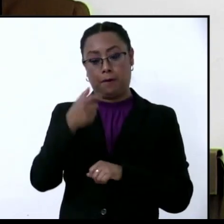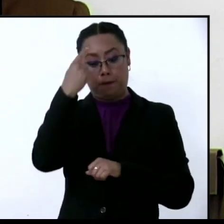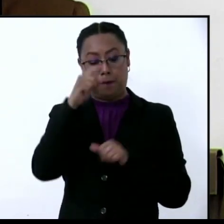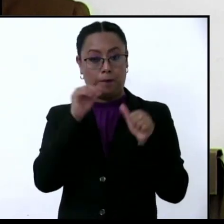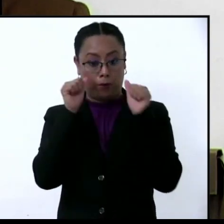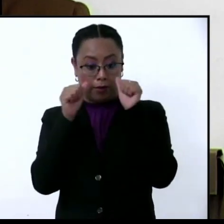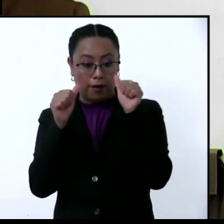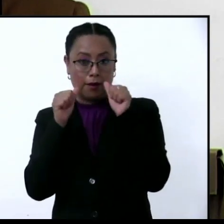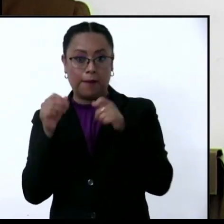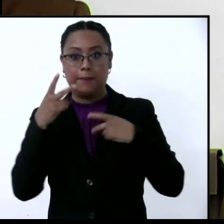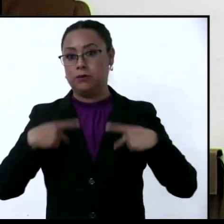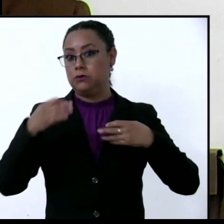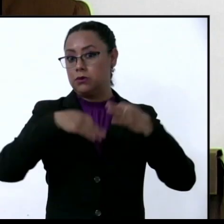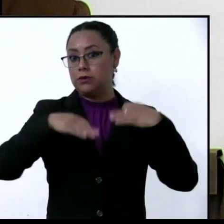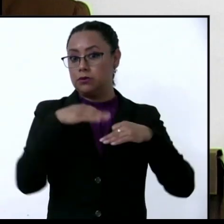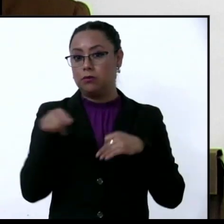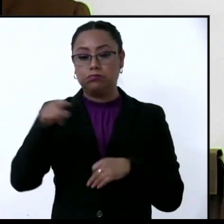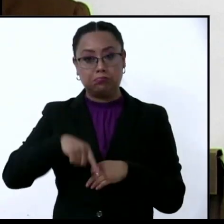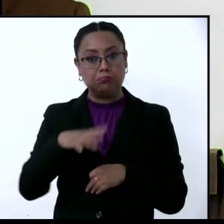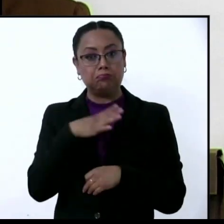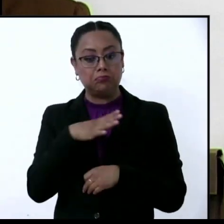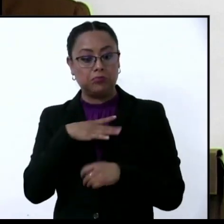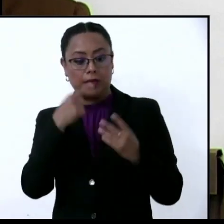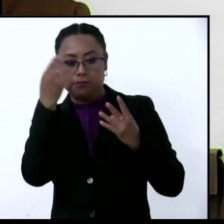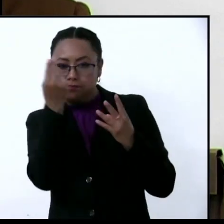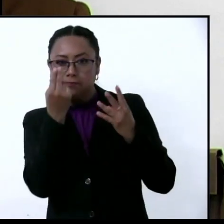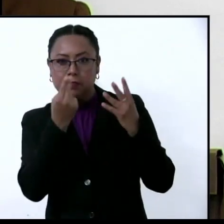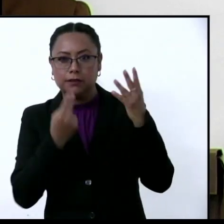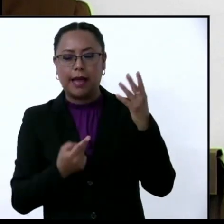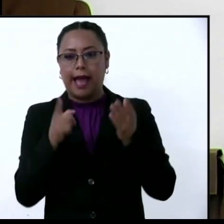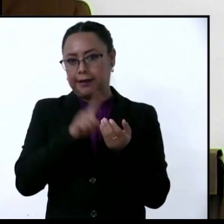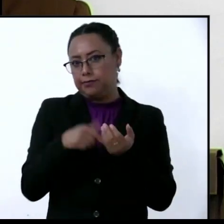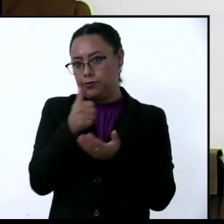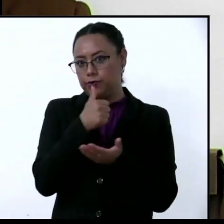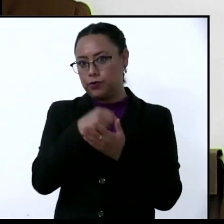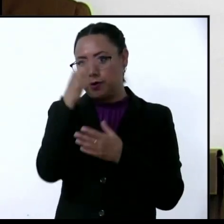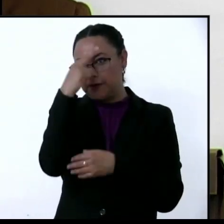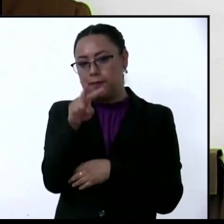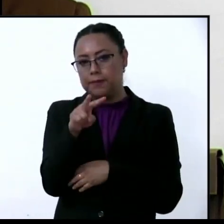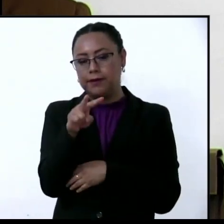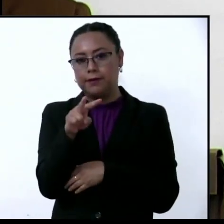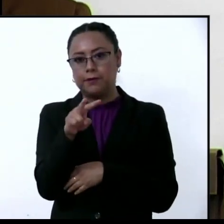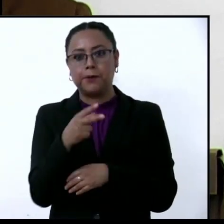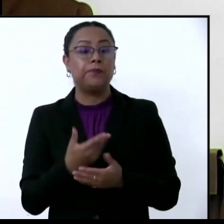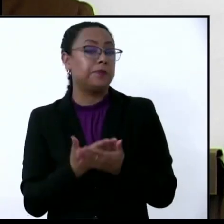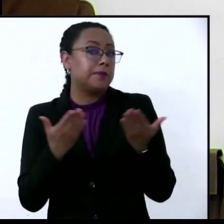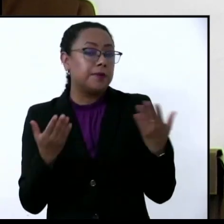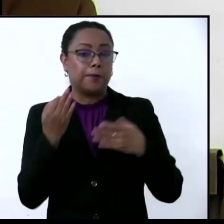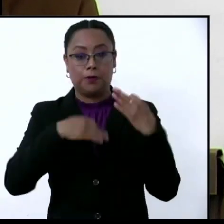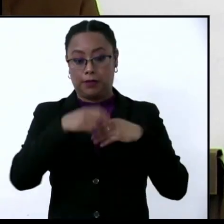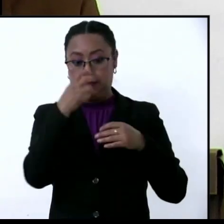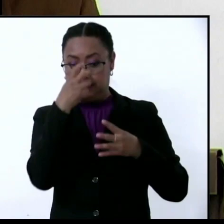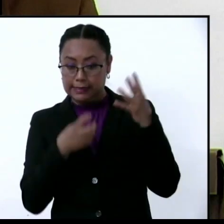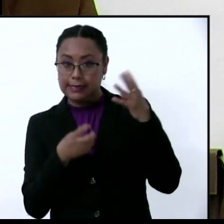población que tiene estas condiciones o estas necesidades en la Ciudad de México. De estas